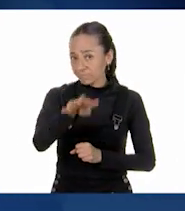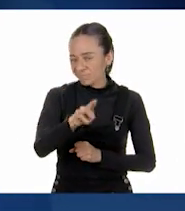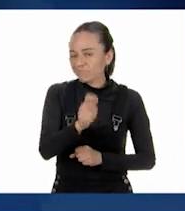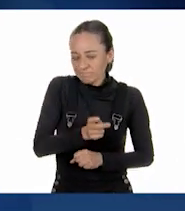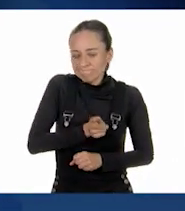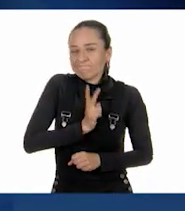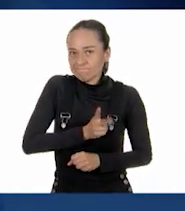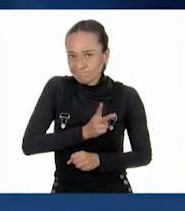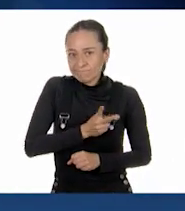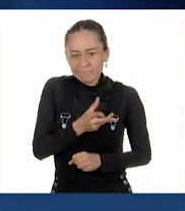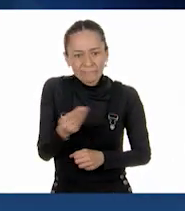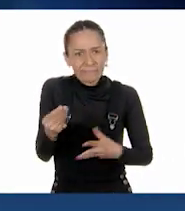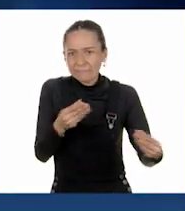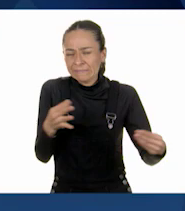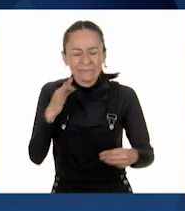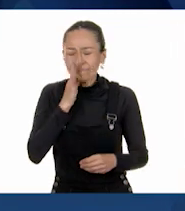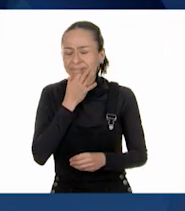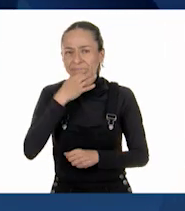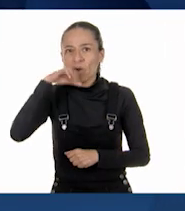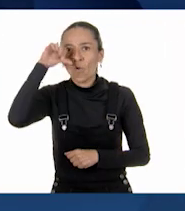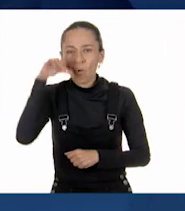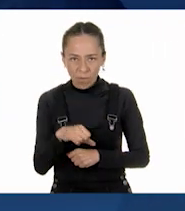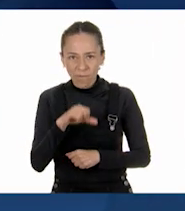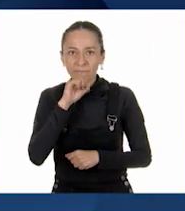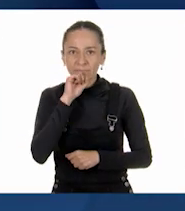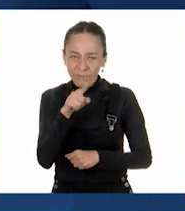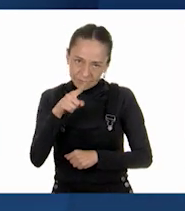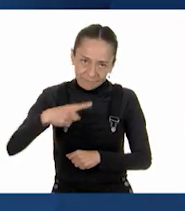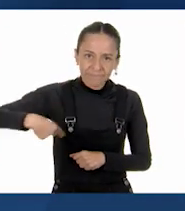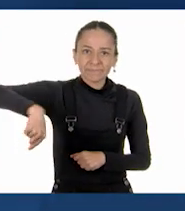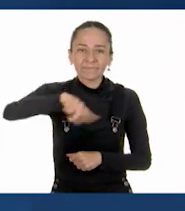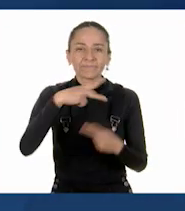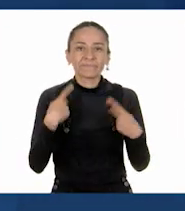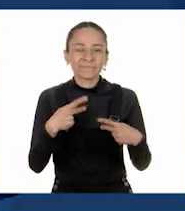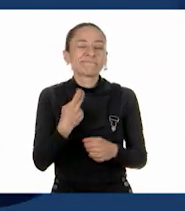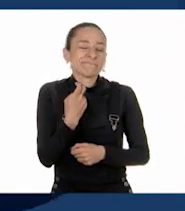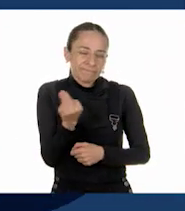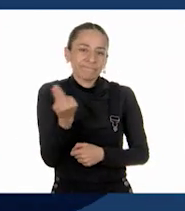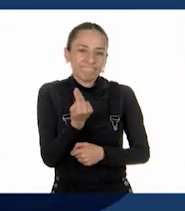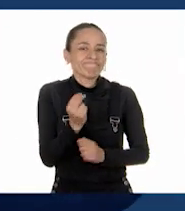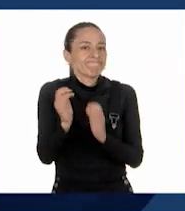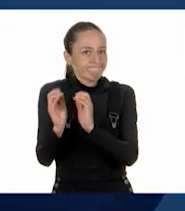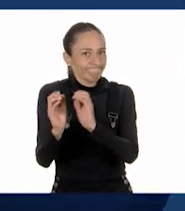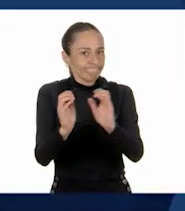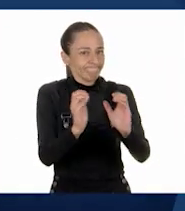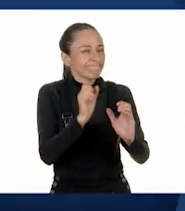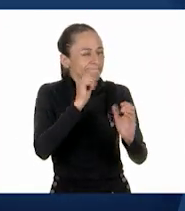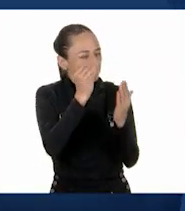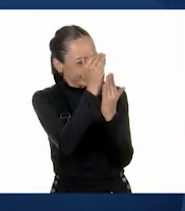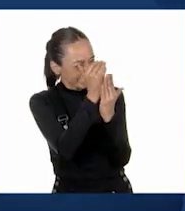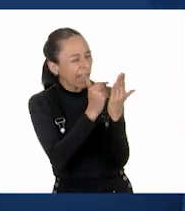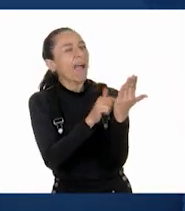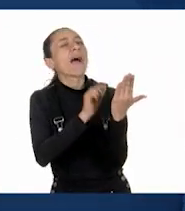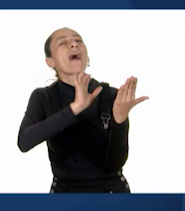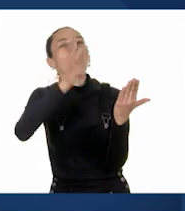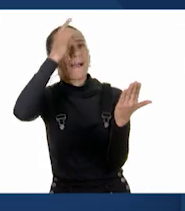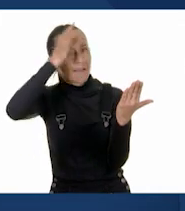personas. Por eso hay que continuar cuidándonos siguiendo las buenas prácticas que ya todos conocemos para evitar contagiarnos.